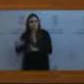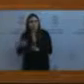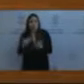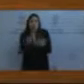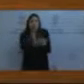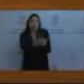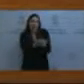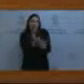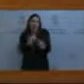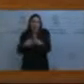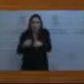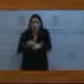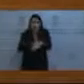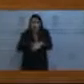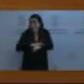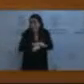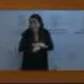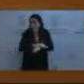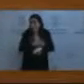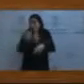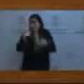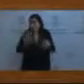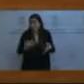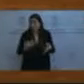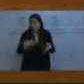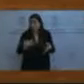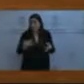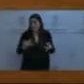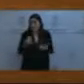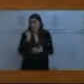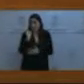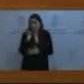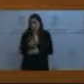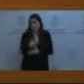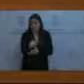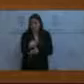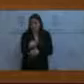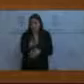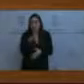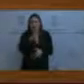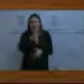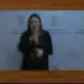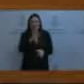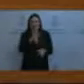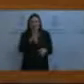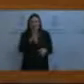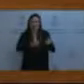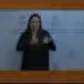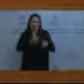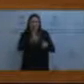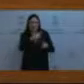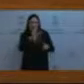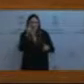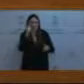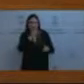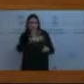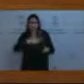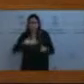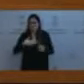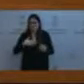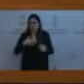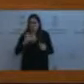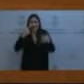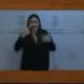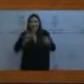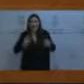Gobierno literalmente ha pasado, ¿no? Yo creo que no quieren ver el problema. Y esa es la realidad. Si, señor López, no hace